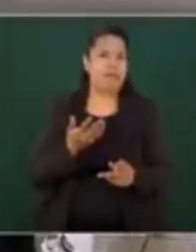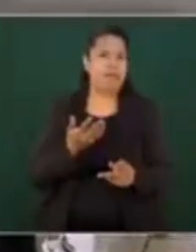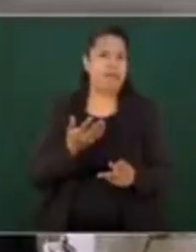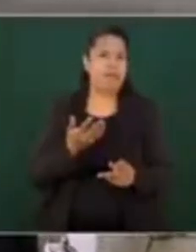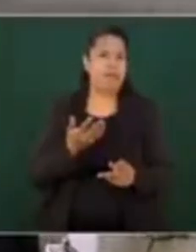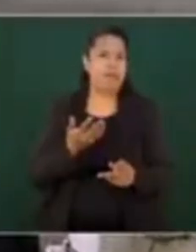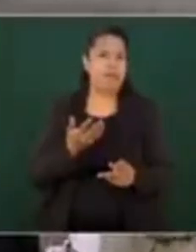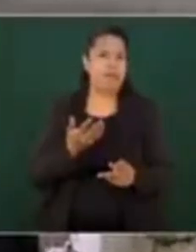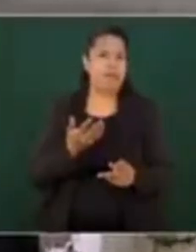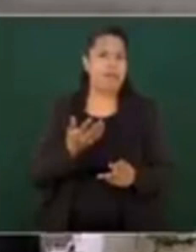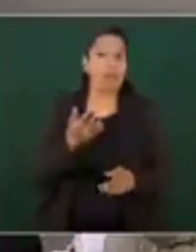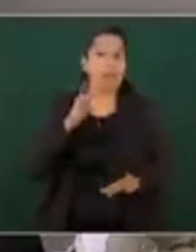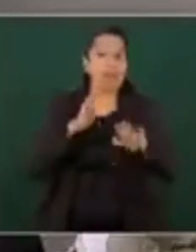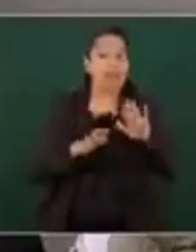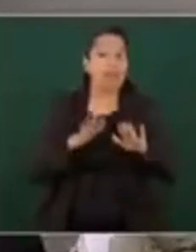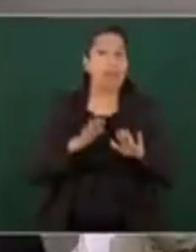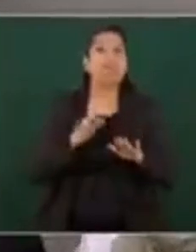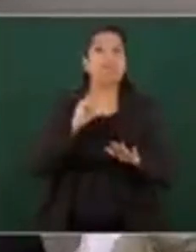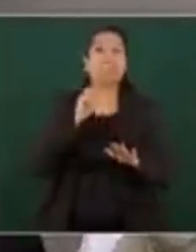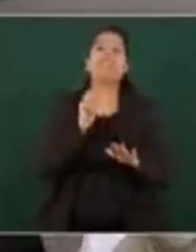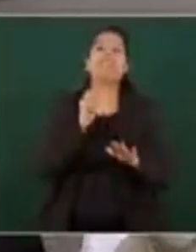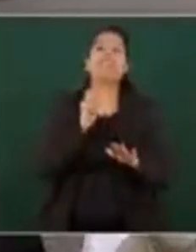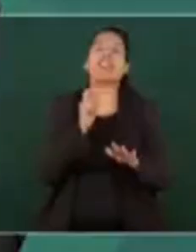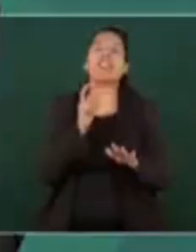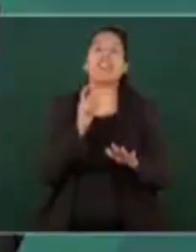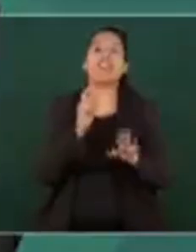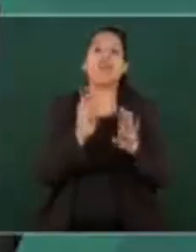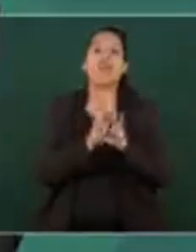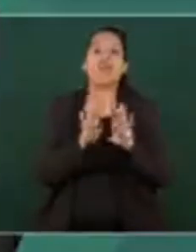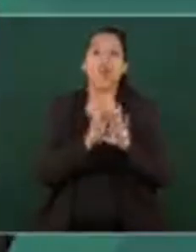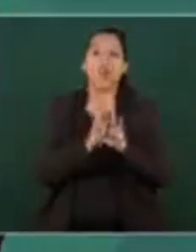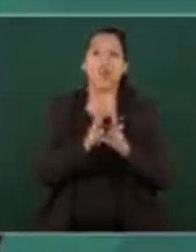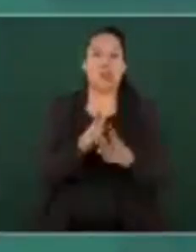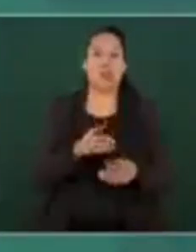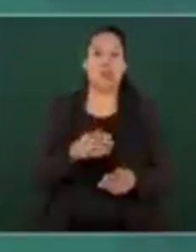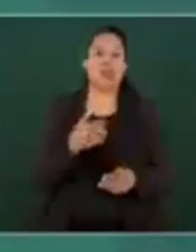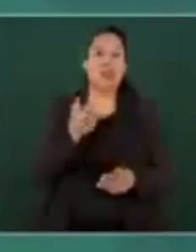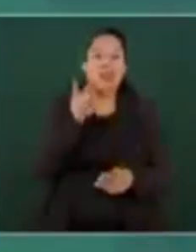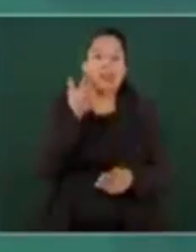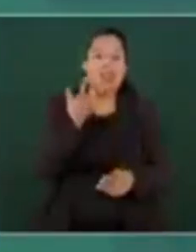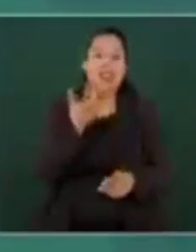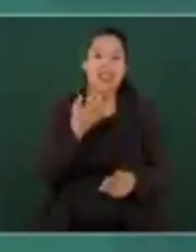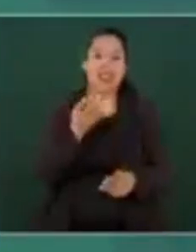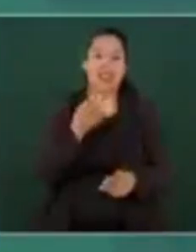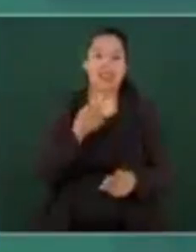quienes apostaban al uso de la fuerza,